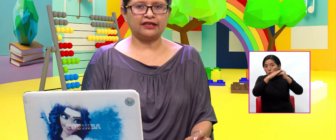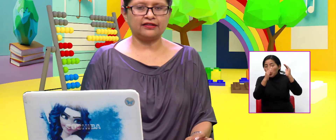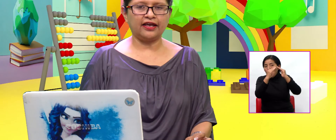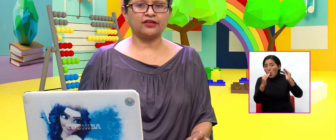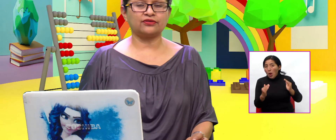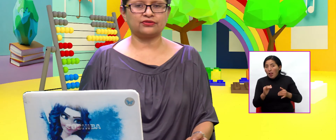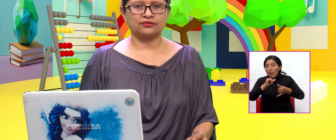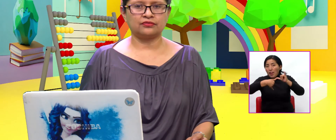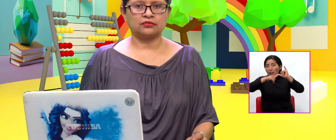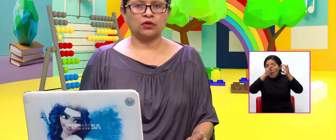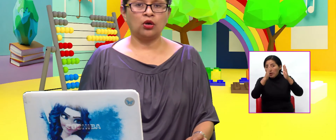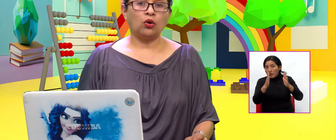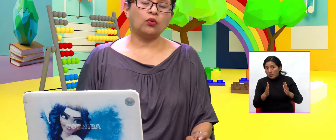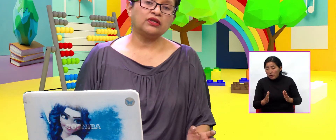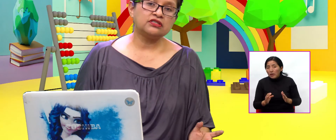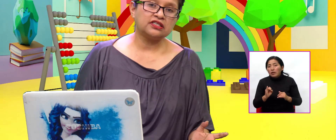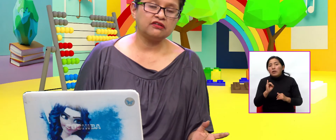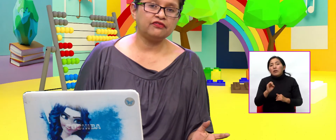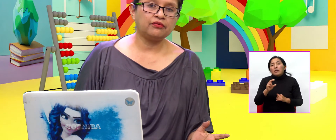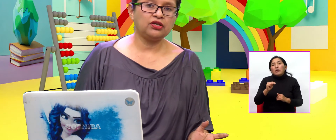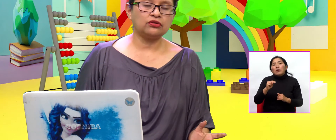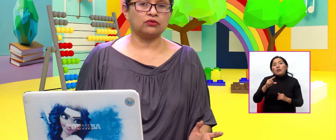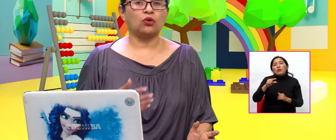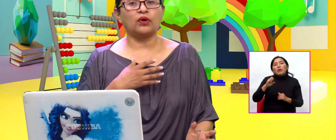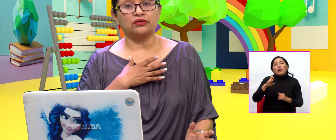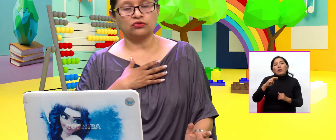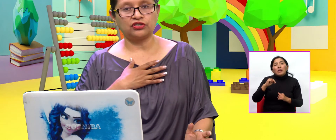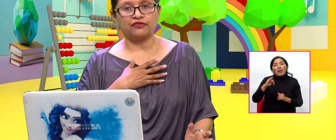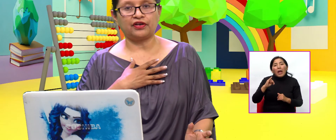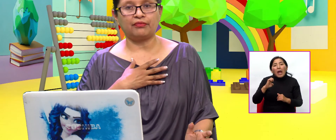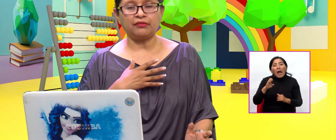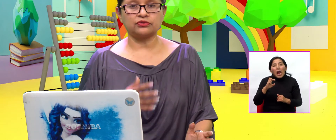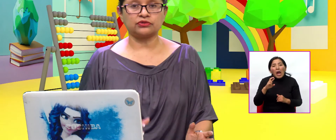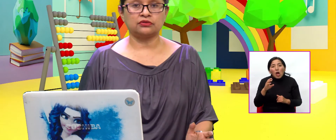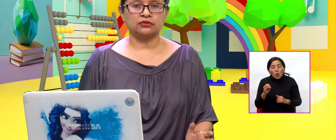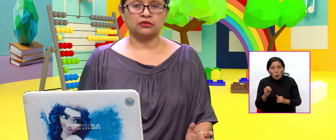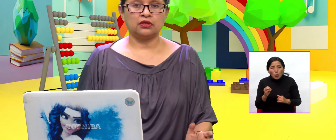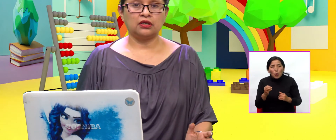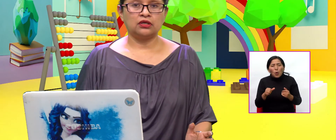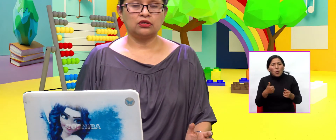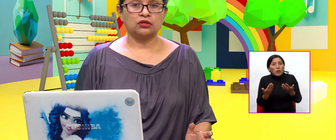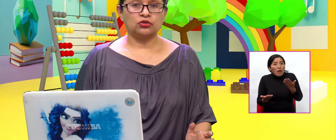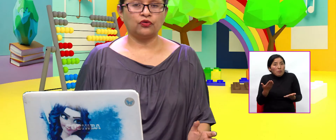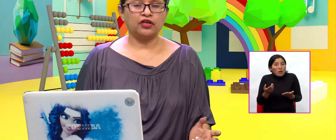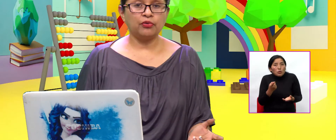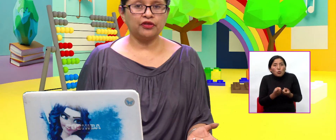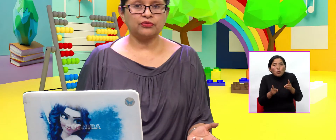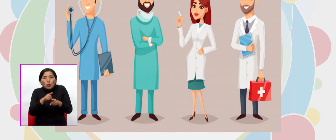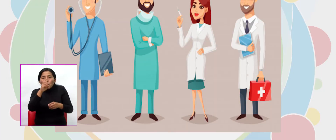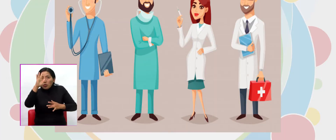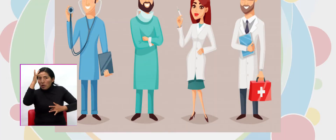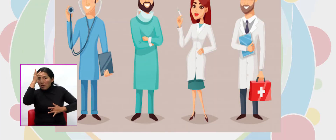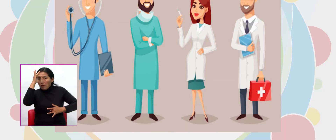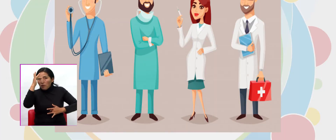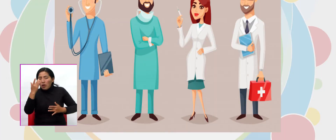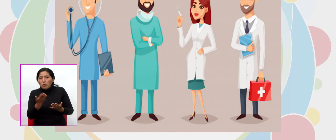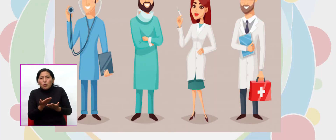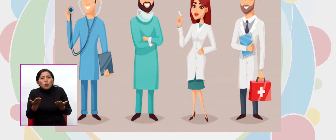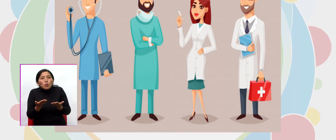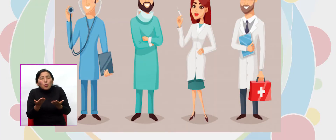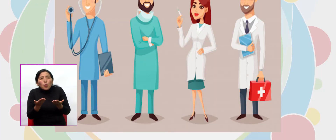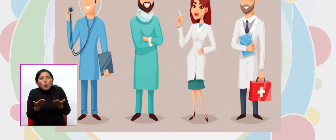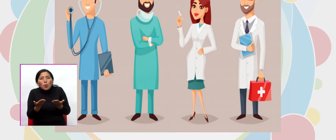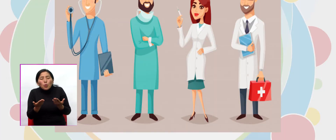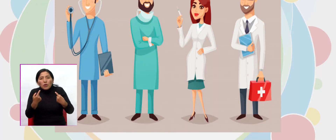¿Arquitectos? ¿O cuando estás enfermito? ¿O cuando nos enfermamos? ¿Dónde podemos asistir? A